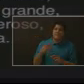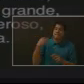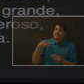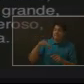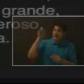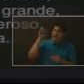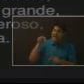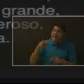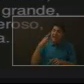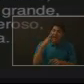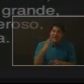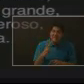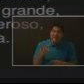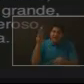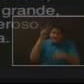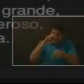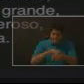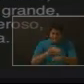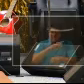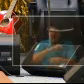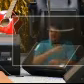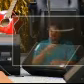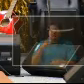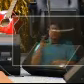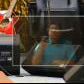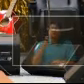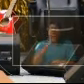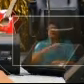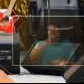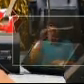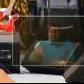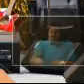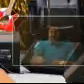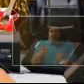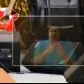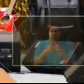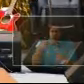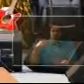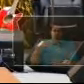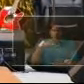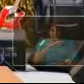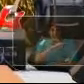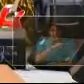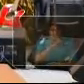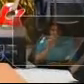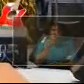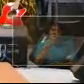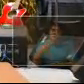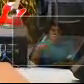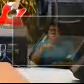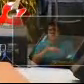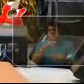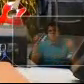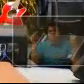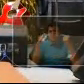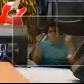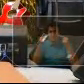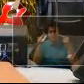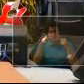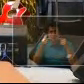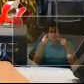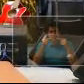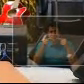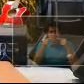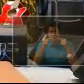que veas que más son los que están con nosotros que los que están contra